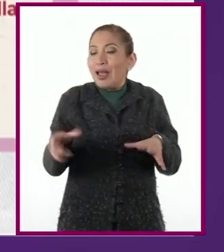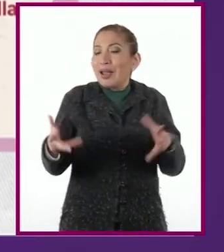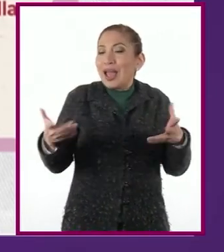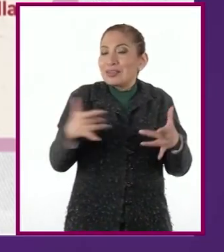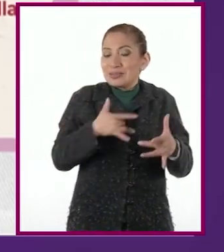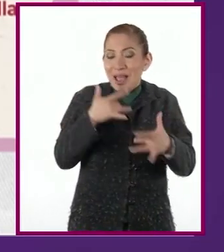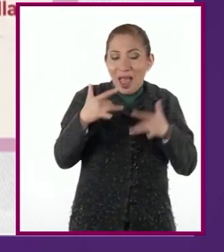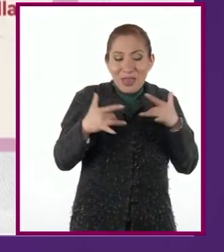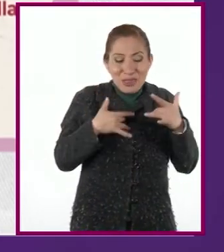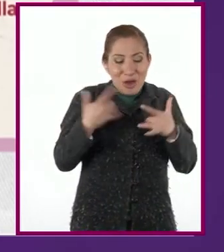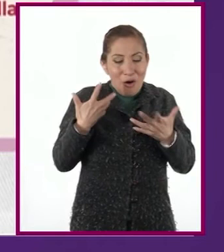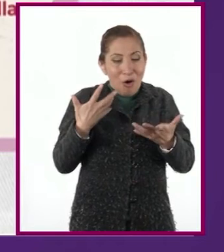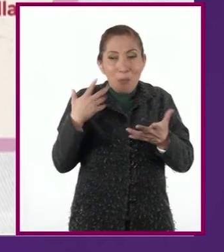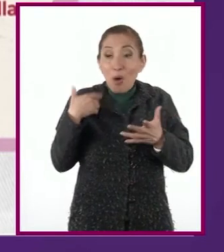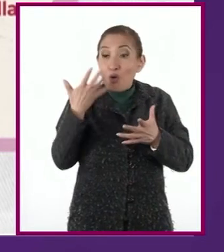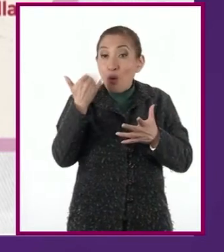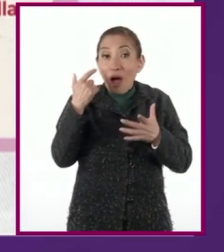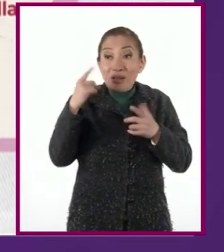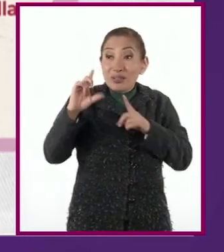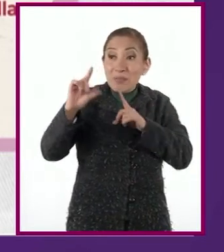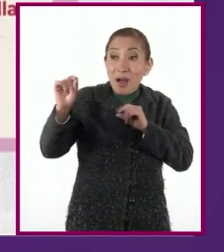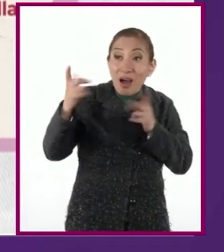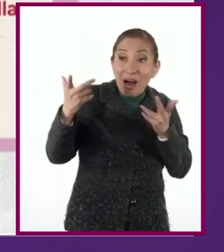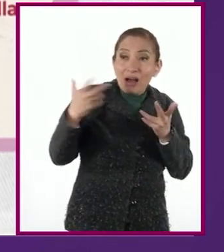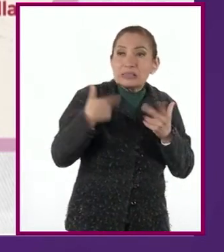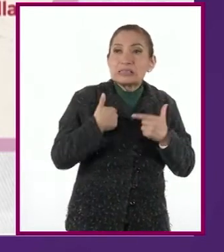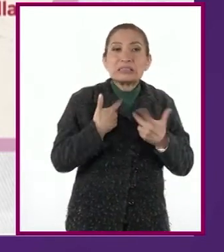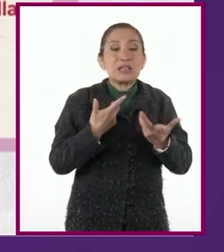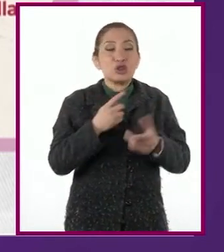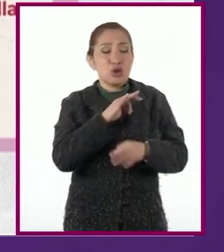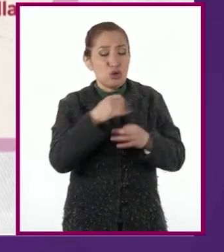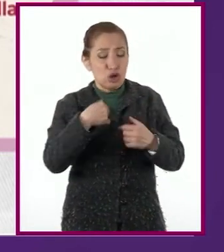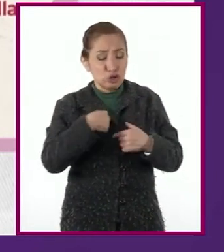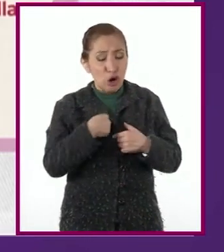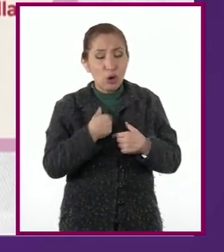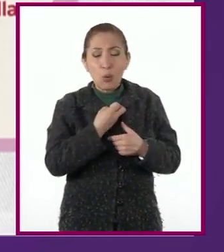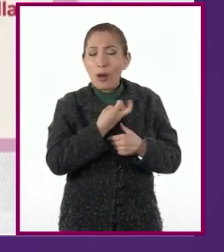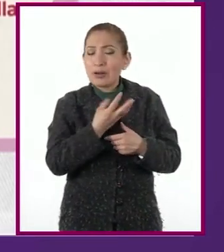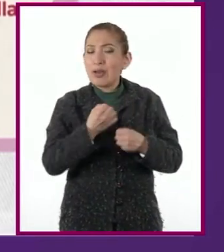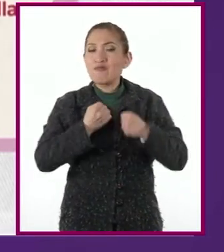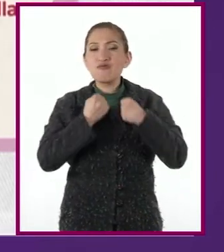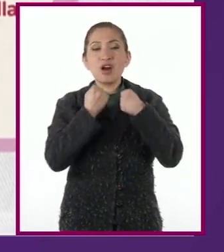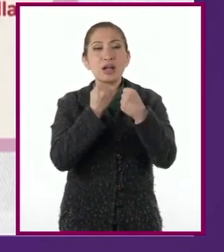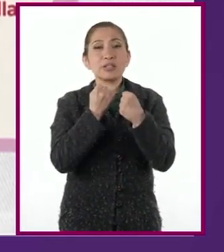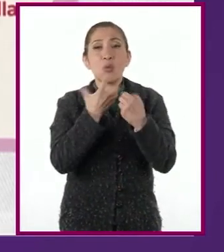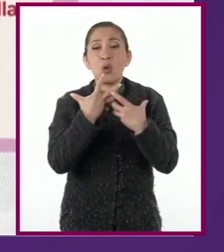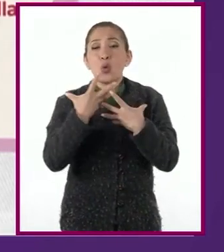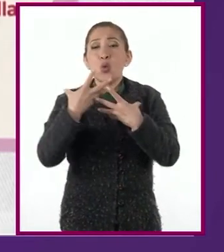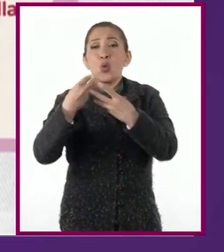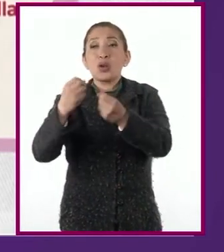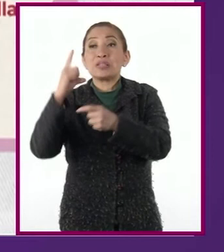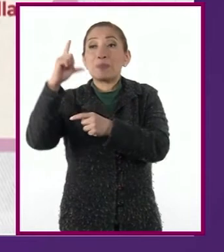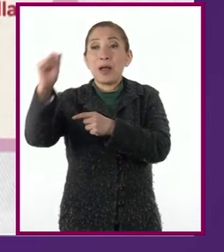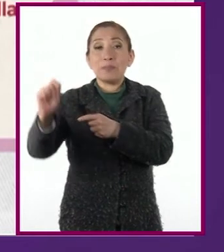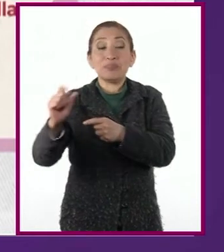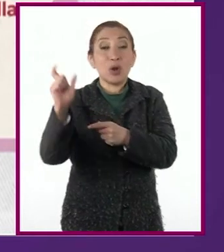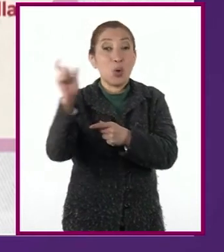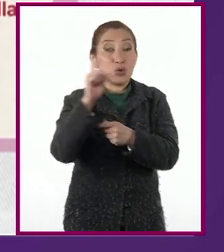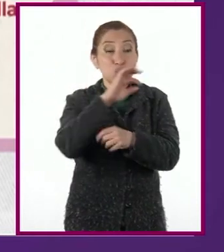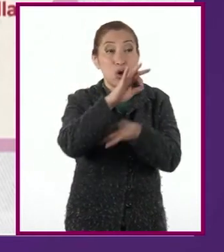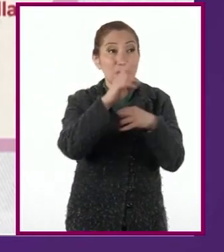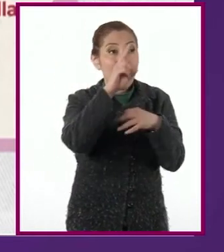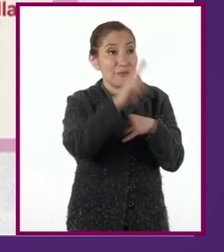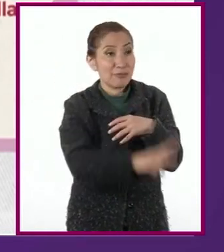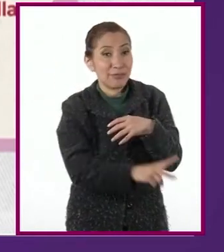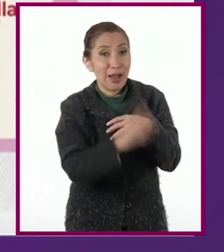que siento en ausencia de ella. Todo soy cualquier fuerza que me abandona. Toda la